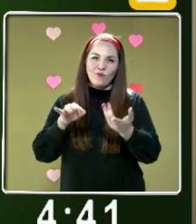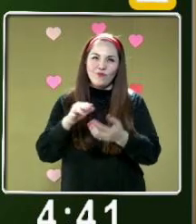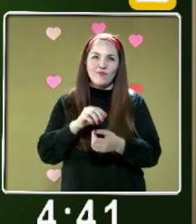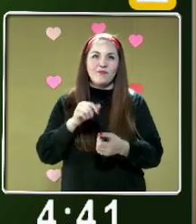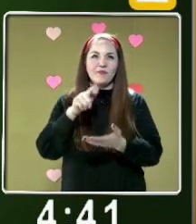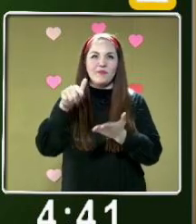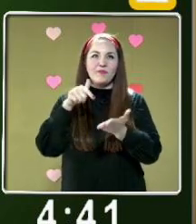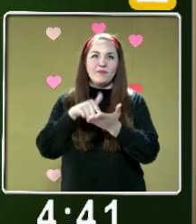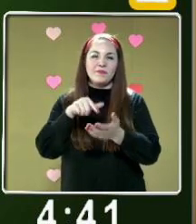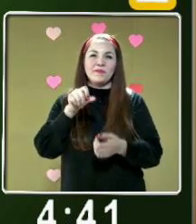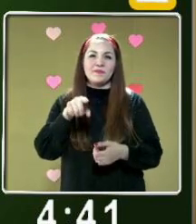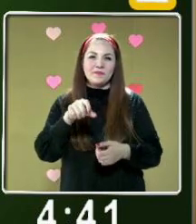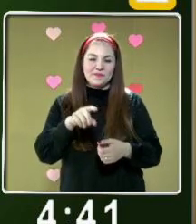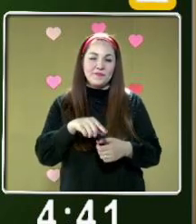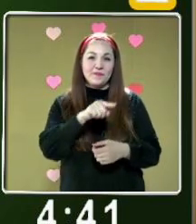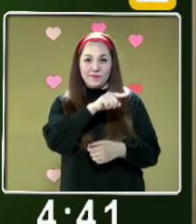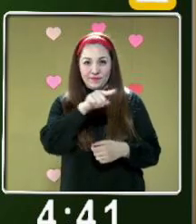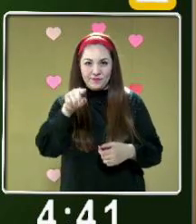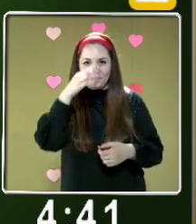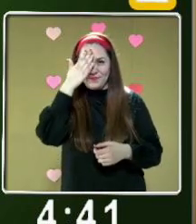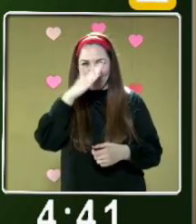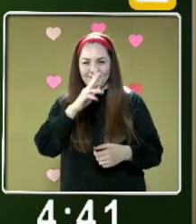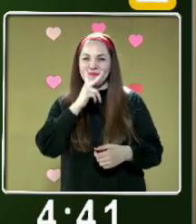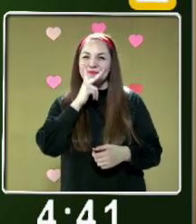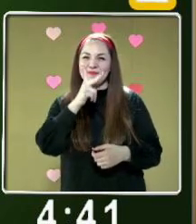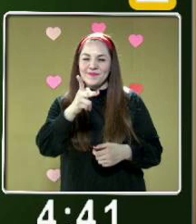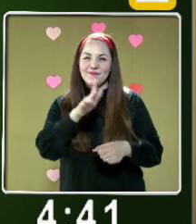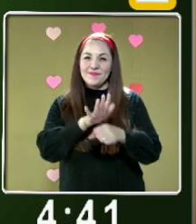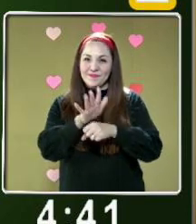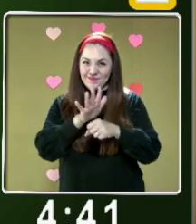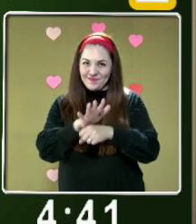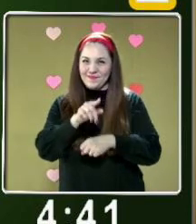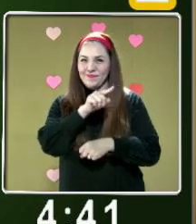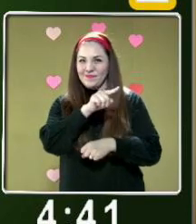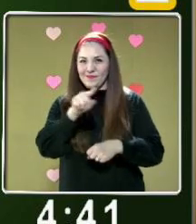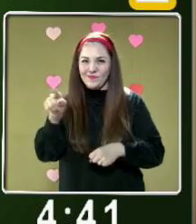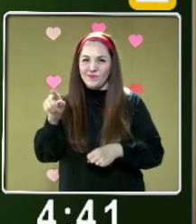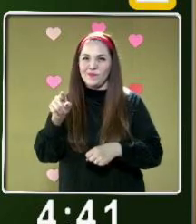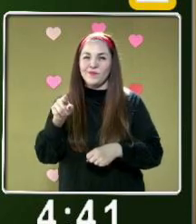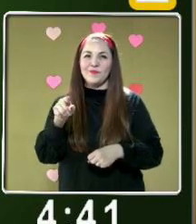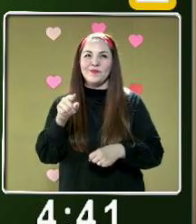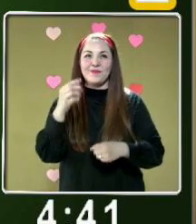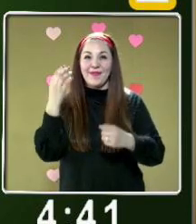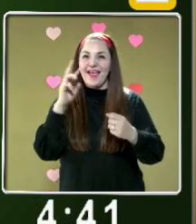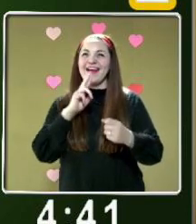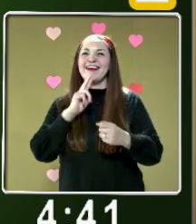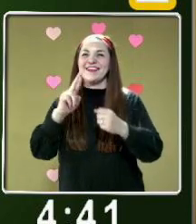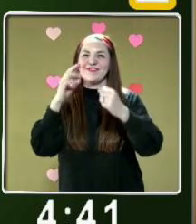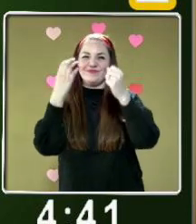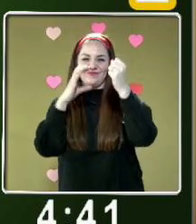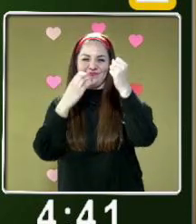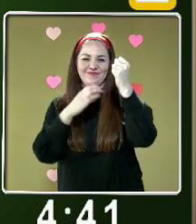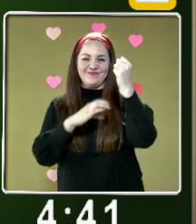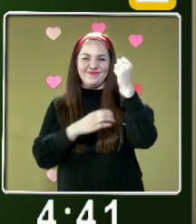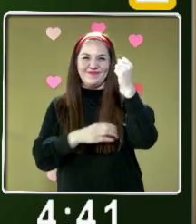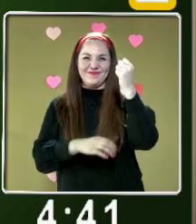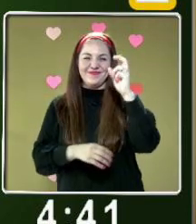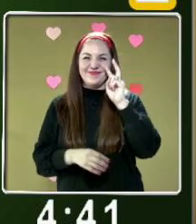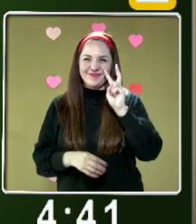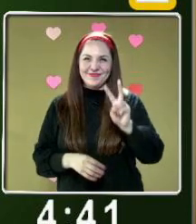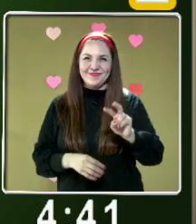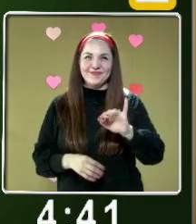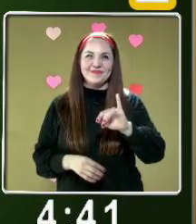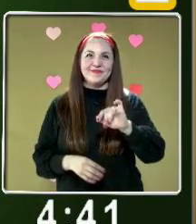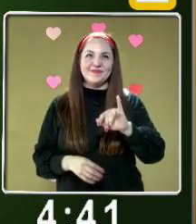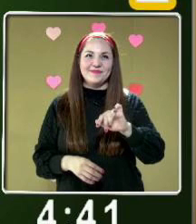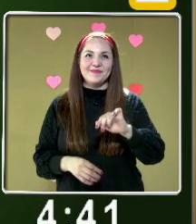lugar. Entonces, si tú ya sabes de qué palabra estamos hablando, no, más ya empezaron a poner las respuestas, sí, maestra. Sí, ya empezó a vibrar el celular, okay, y a decirnos